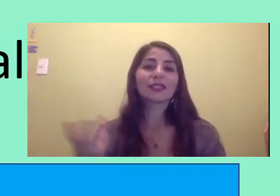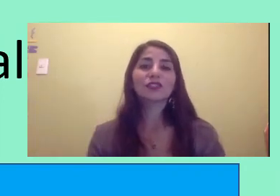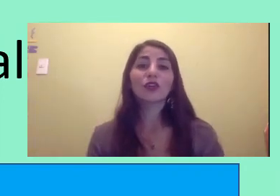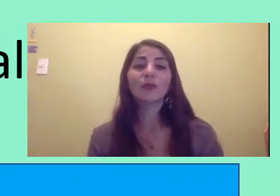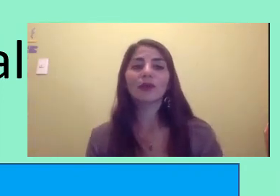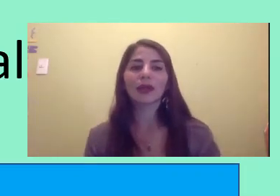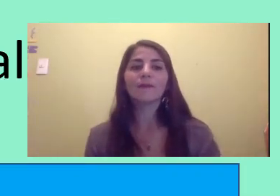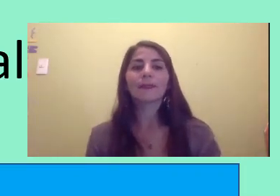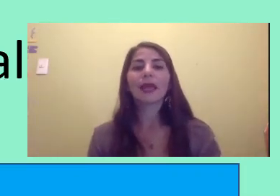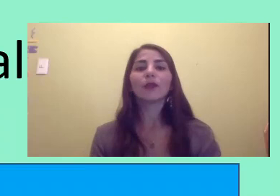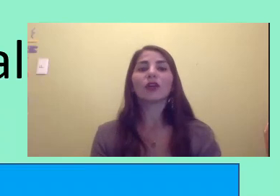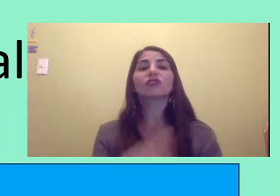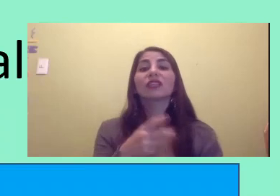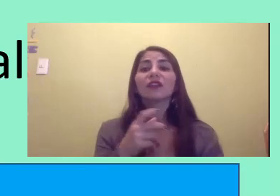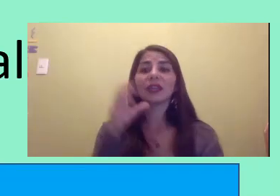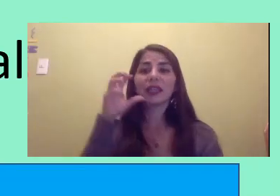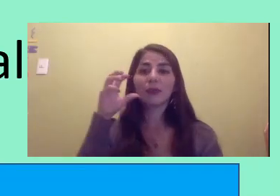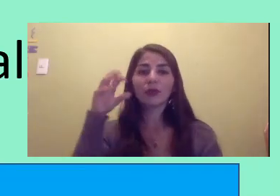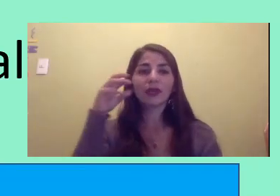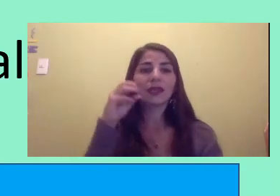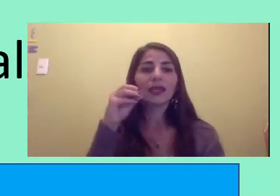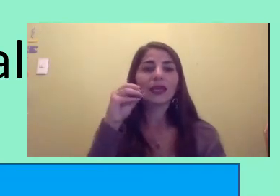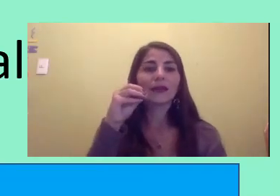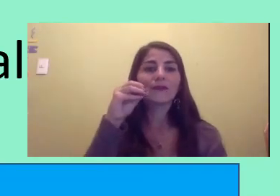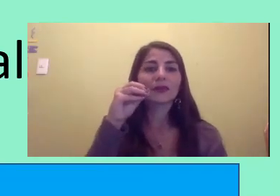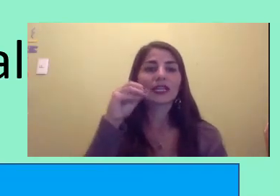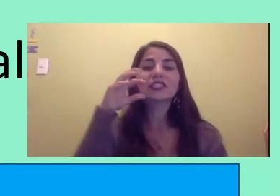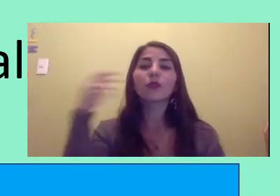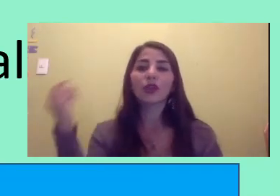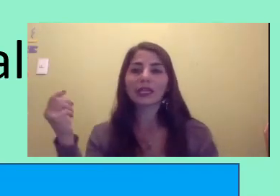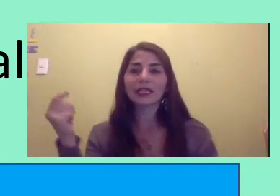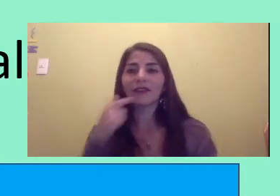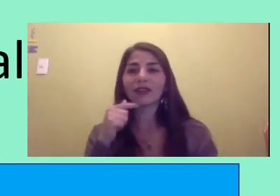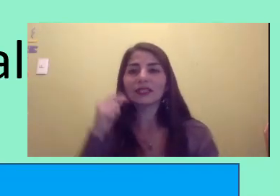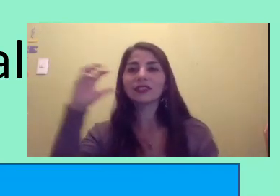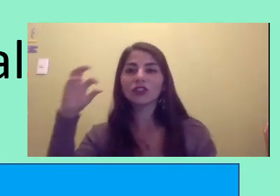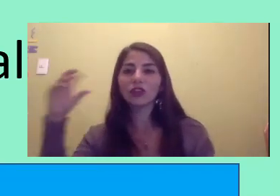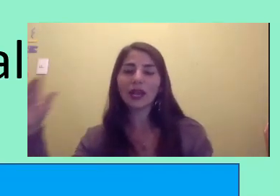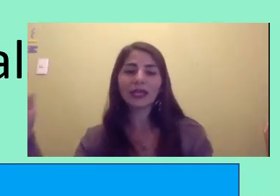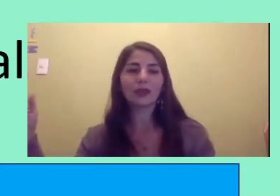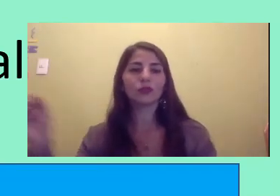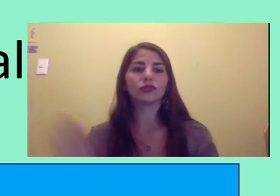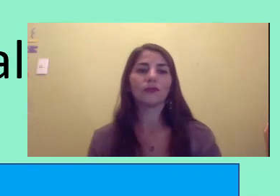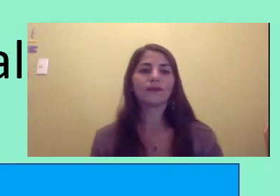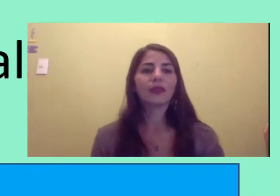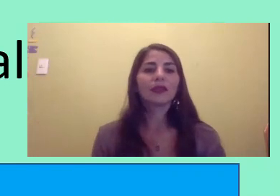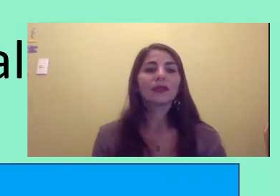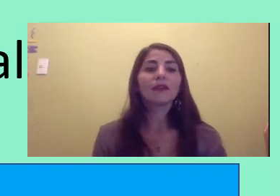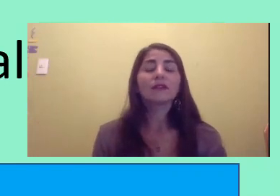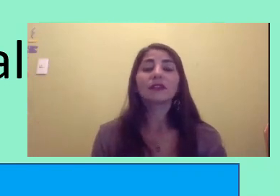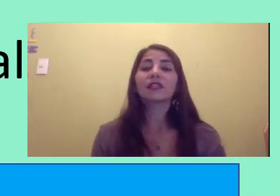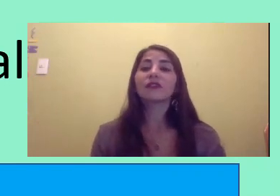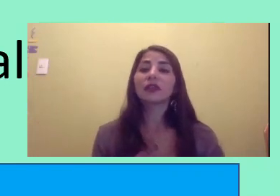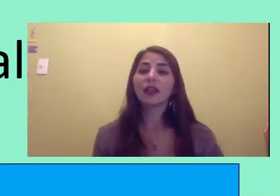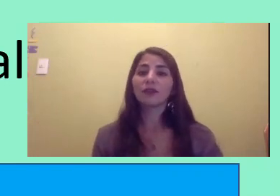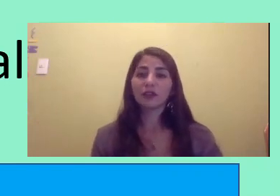de representación manual, ¿ya? Pero a eso se refiere de poder transponer la verbalización con la ejecución.